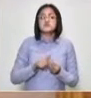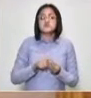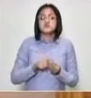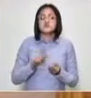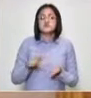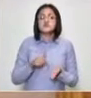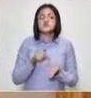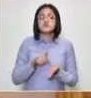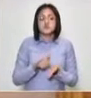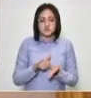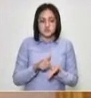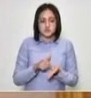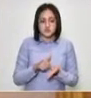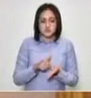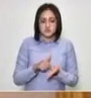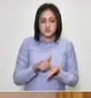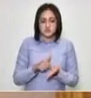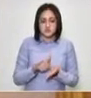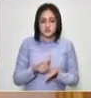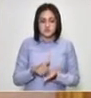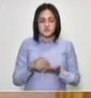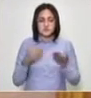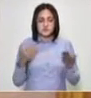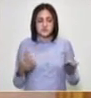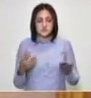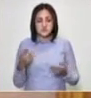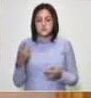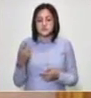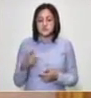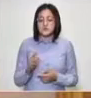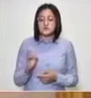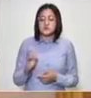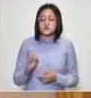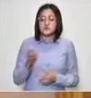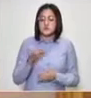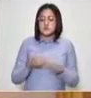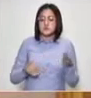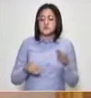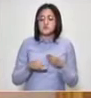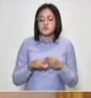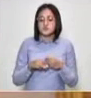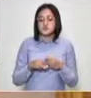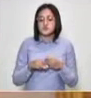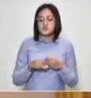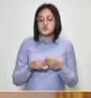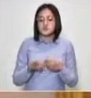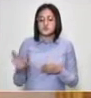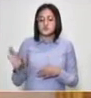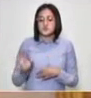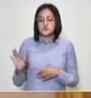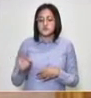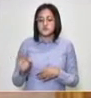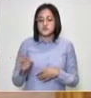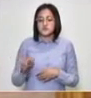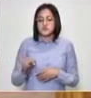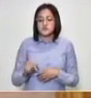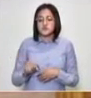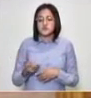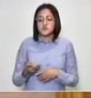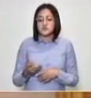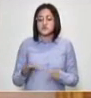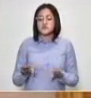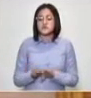hechos, restos o residuos o material de narcóticos